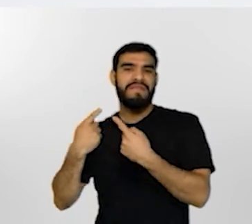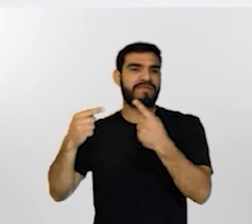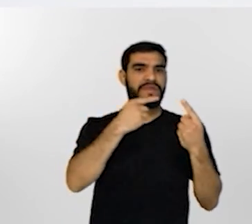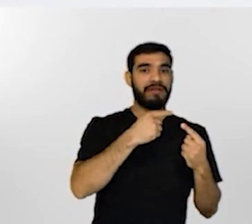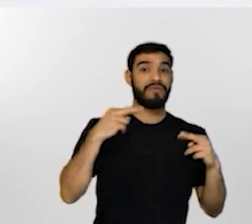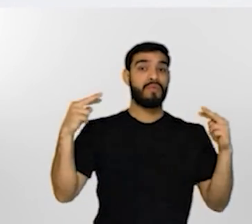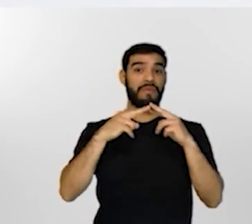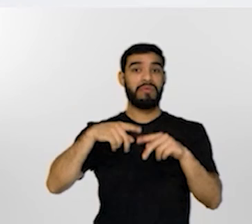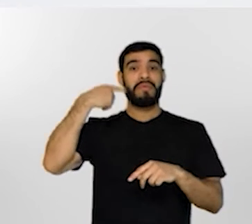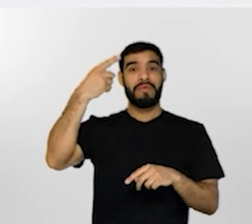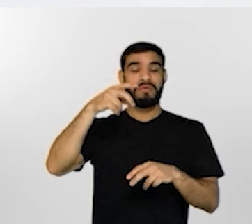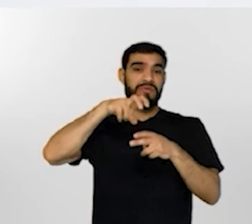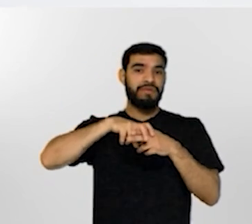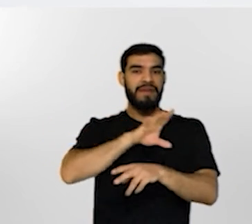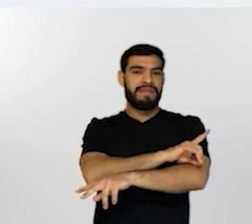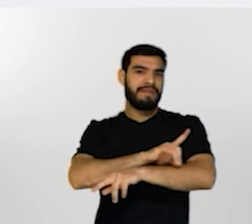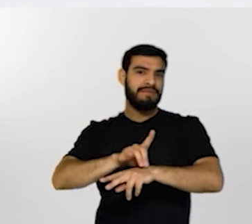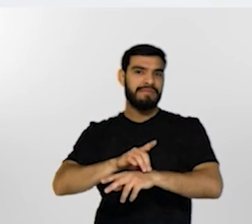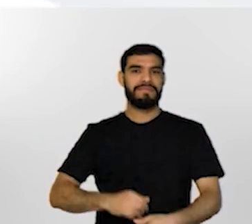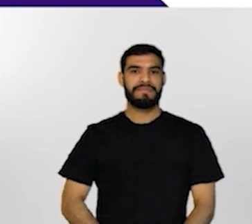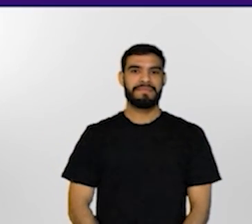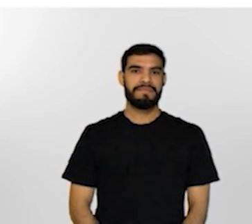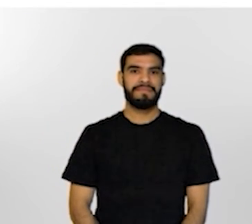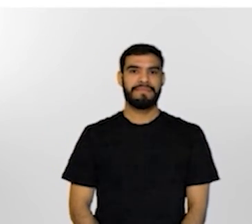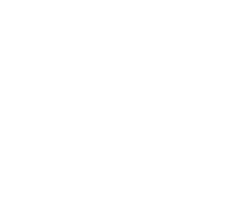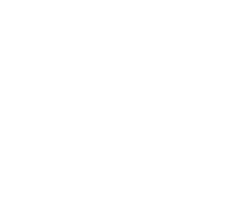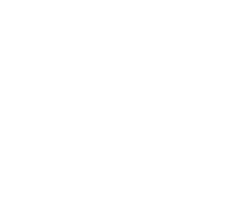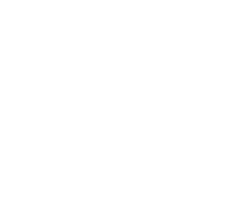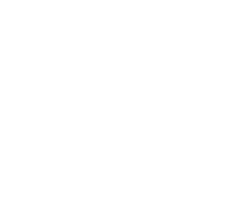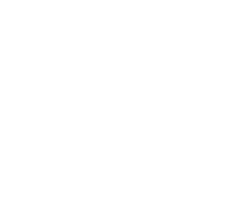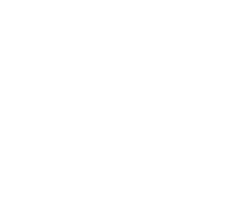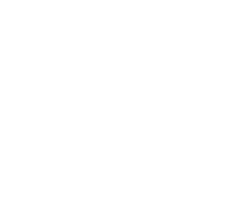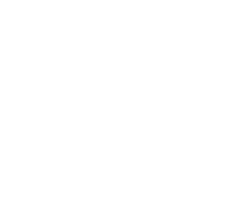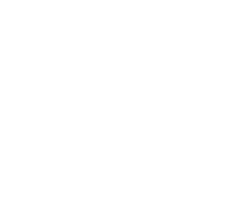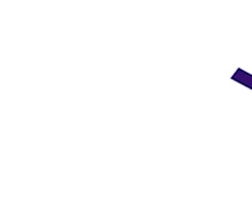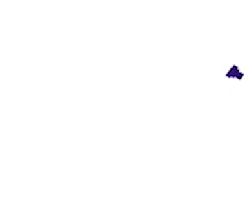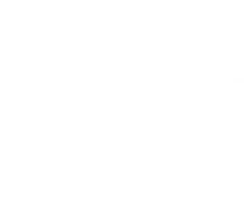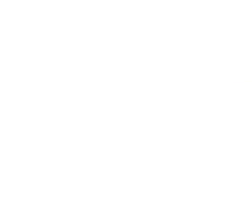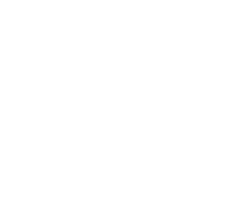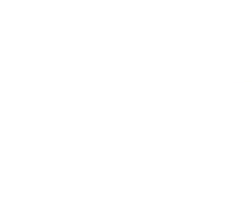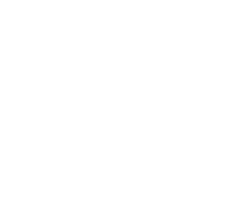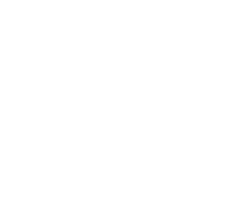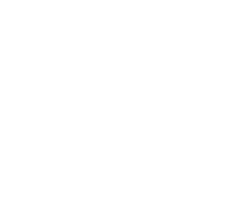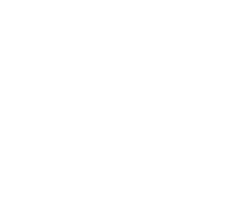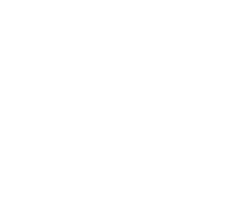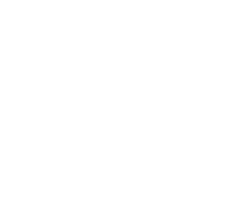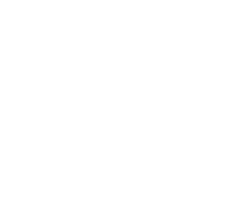Hawái, diversidad sexual, derechos humanos, cómo apucaron de. derechos de igual.